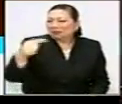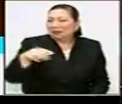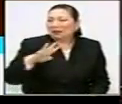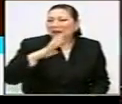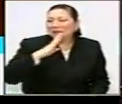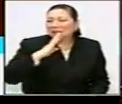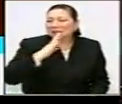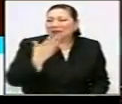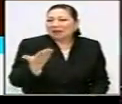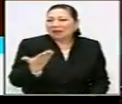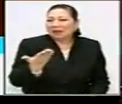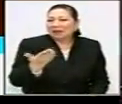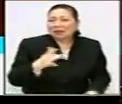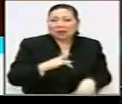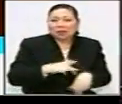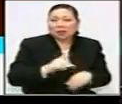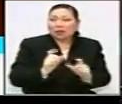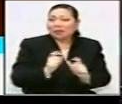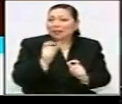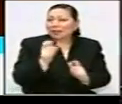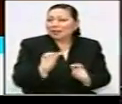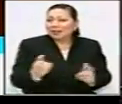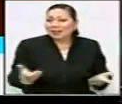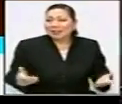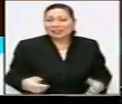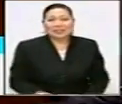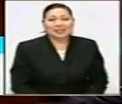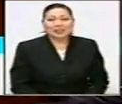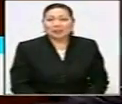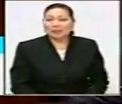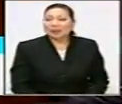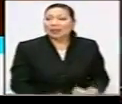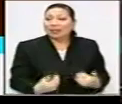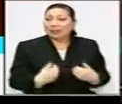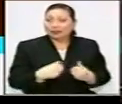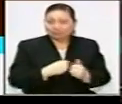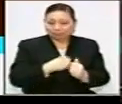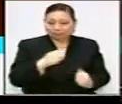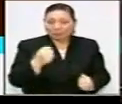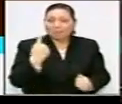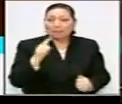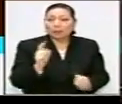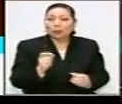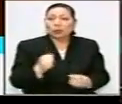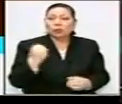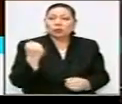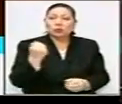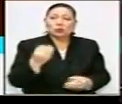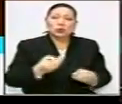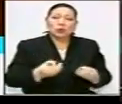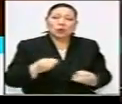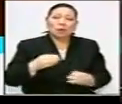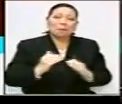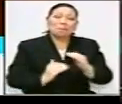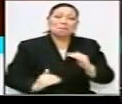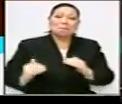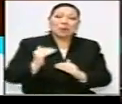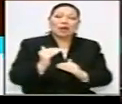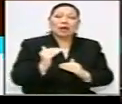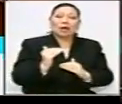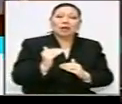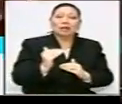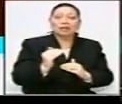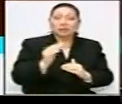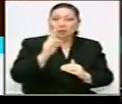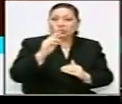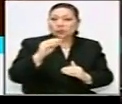decir que la inmunidad parlamentaria debe ser levantada por la Corte Suprema. Con